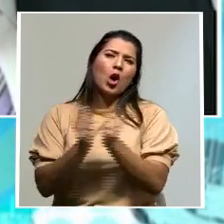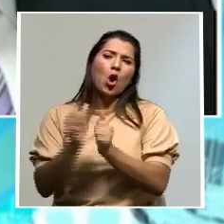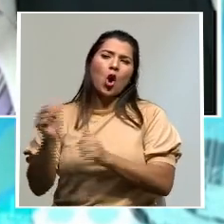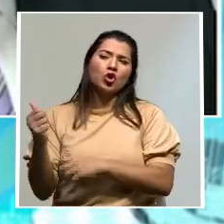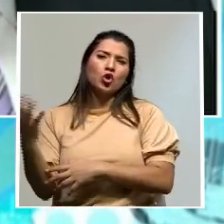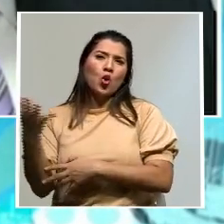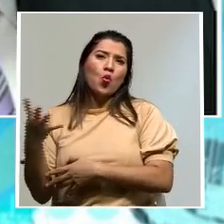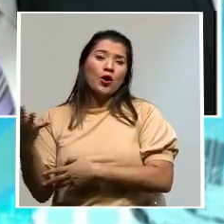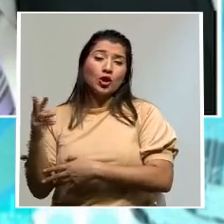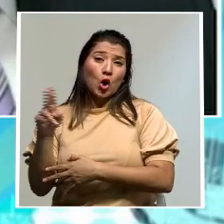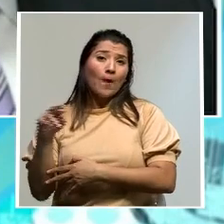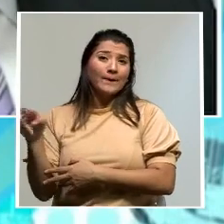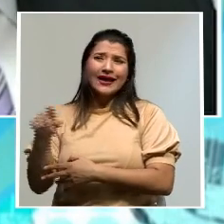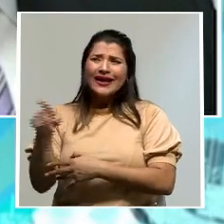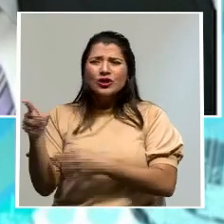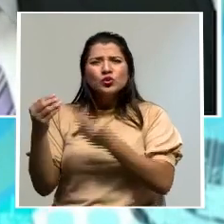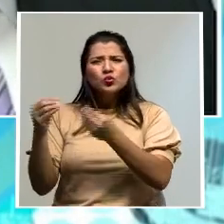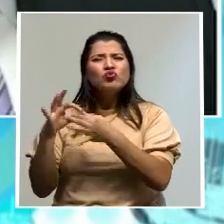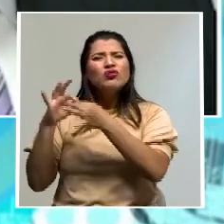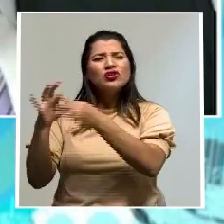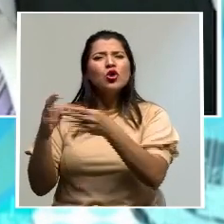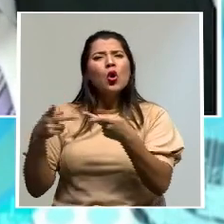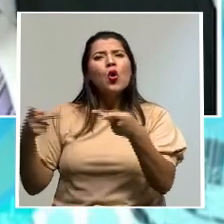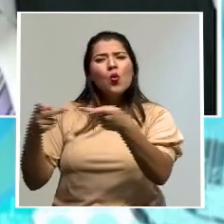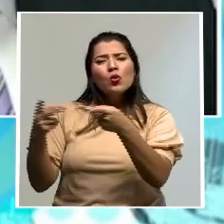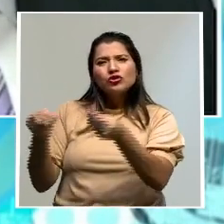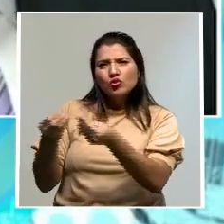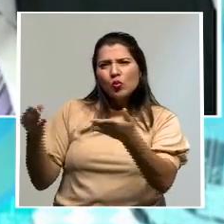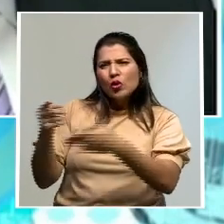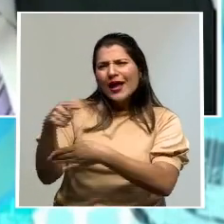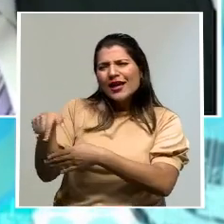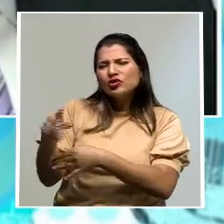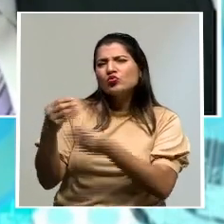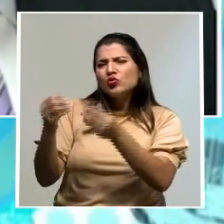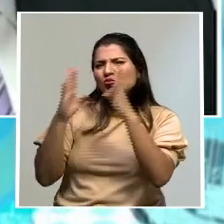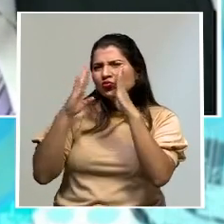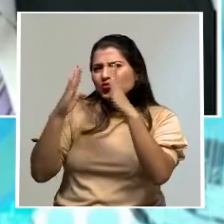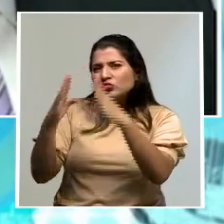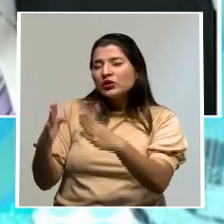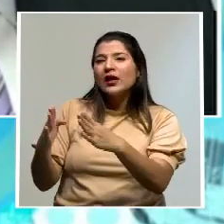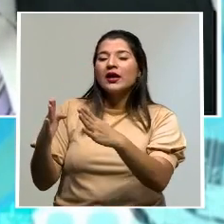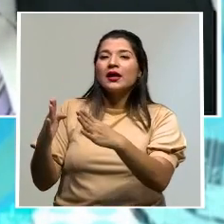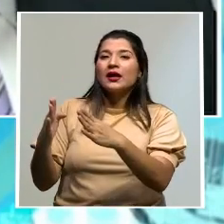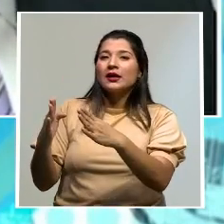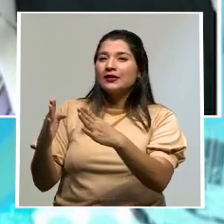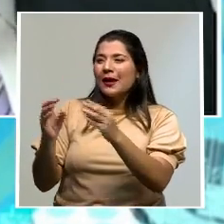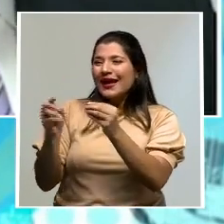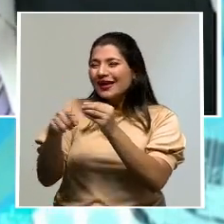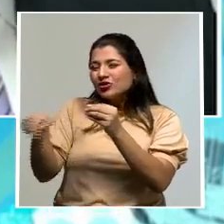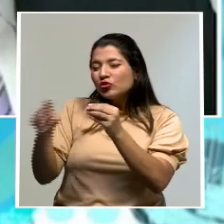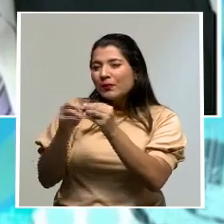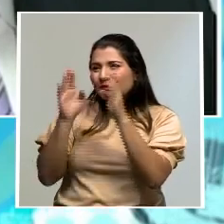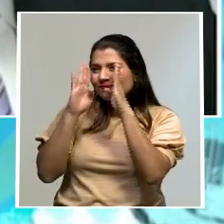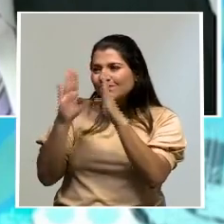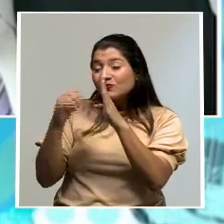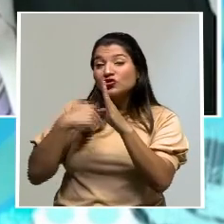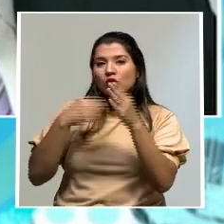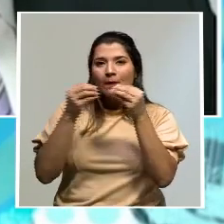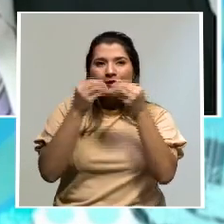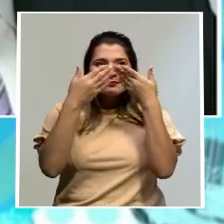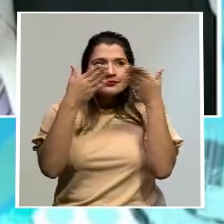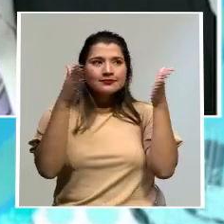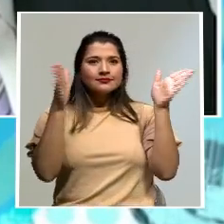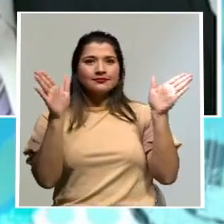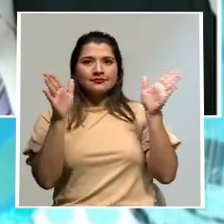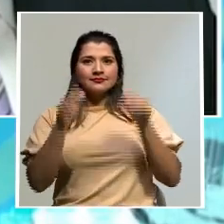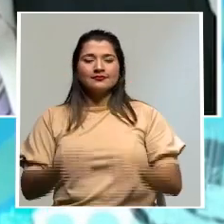en la administración pública, muy concentrados en un mundillo muy pequeño, y yo tengo un panorama mucho más amplio.